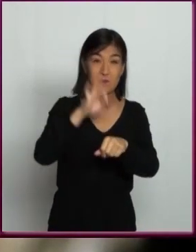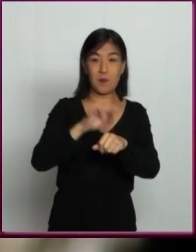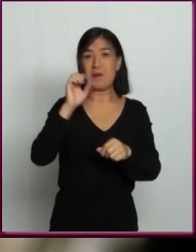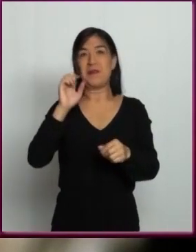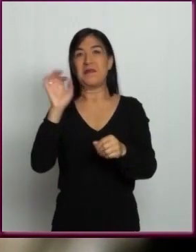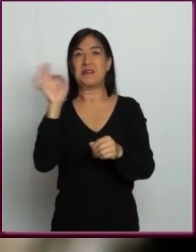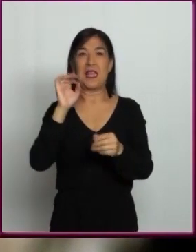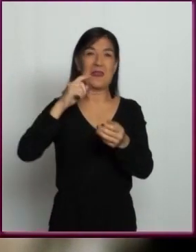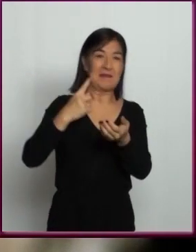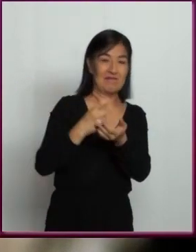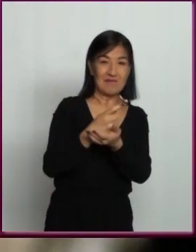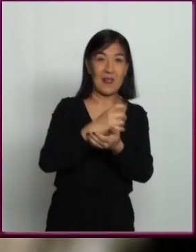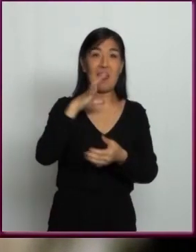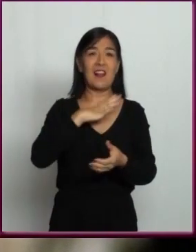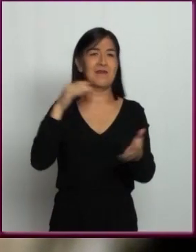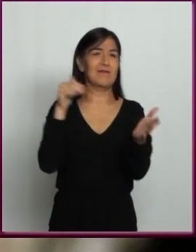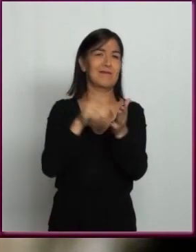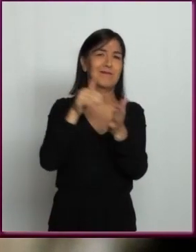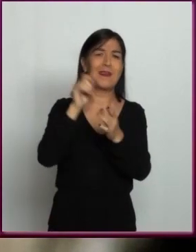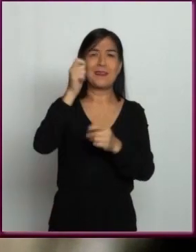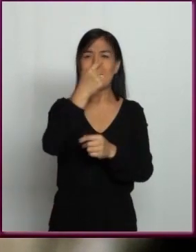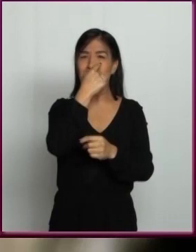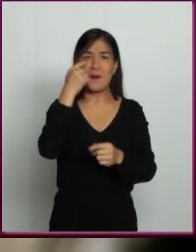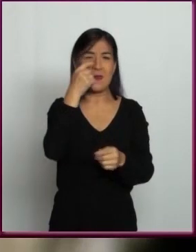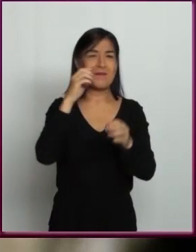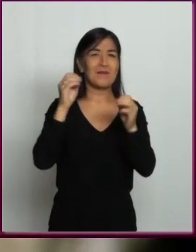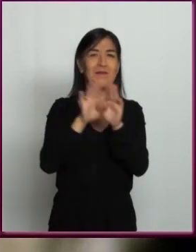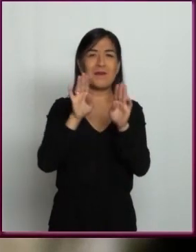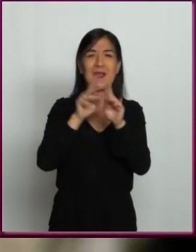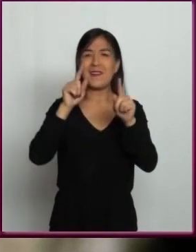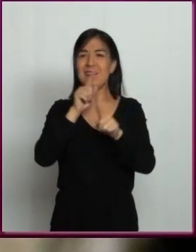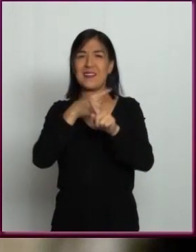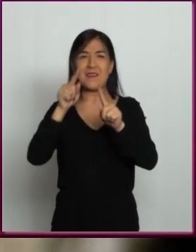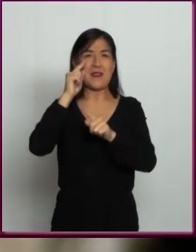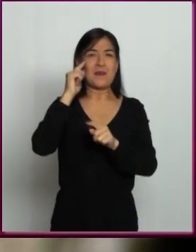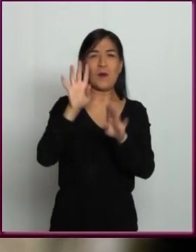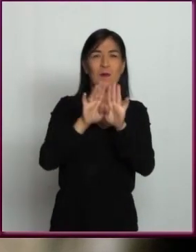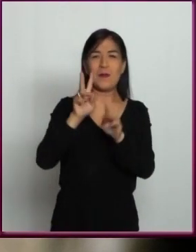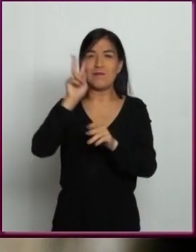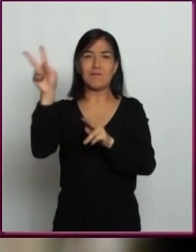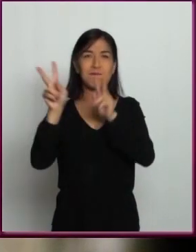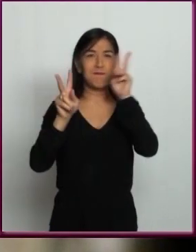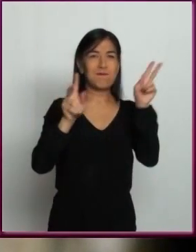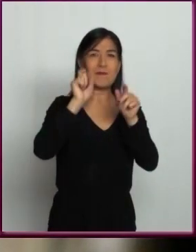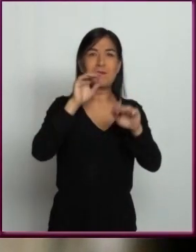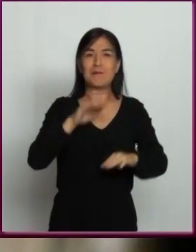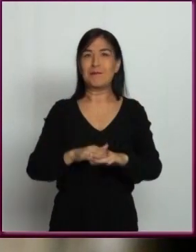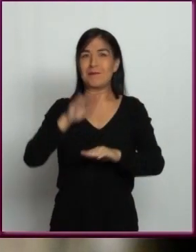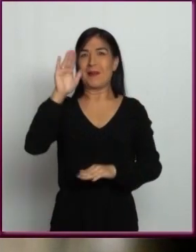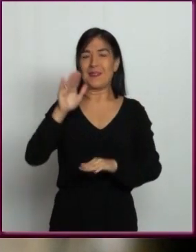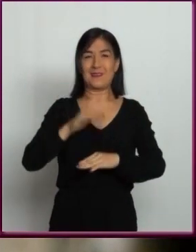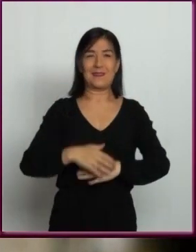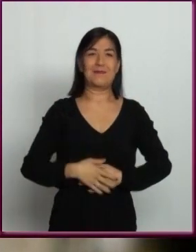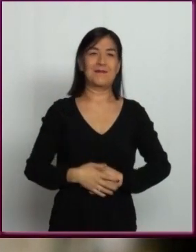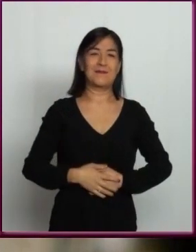ojos individuales que funcionan en conjunto, dándoles un sentido de la vista muy especial.